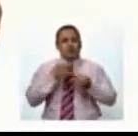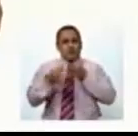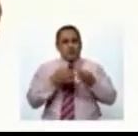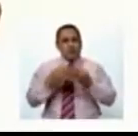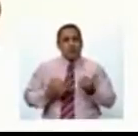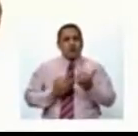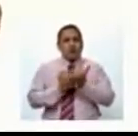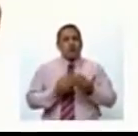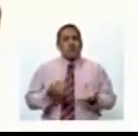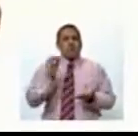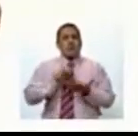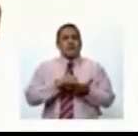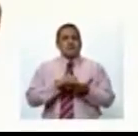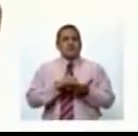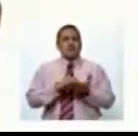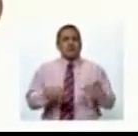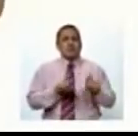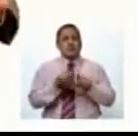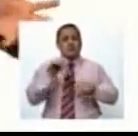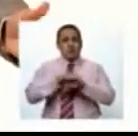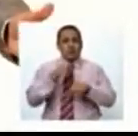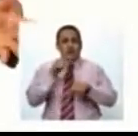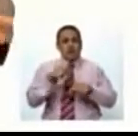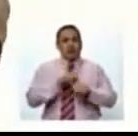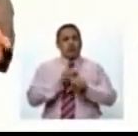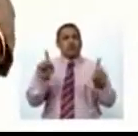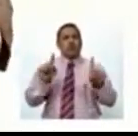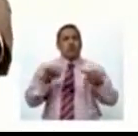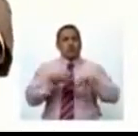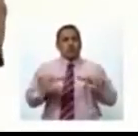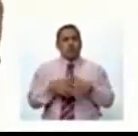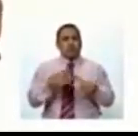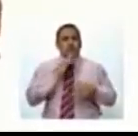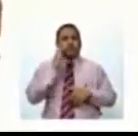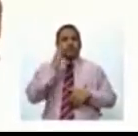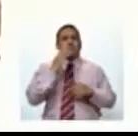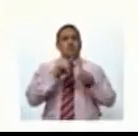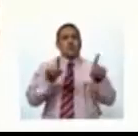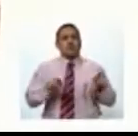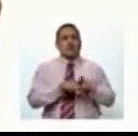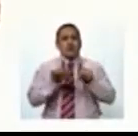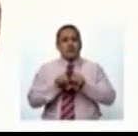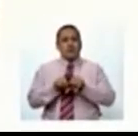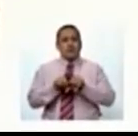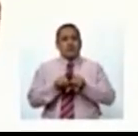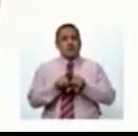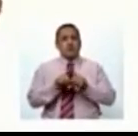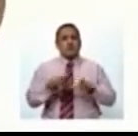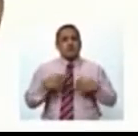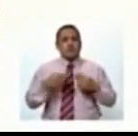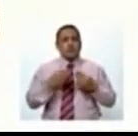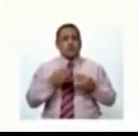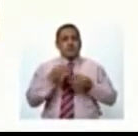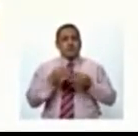reforzado más al respecto. Bueno, no destitución, ¿no?, porque eso ya sería un exceso, ¿no?, pero sí, digamos, en